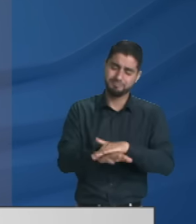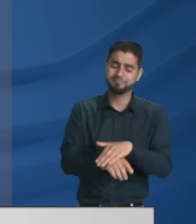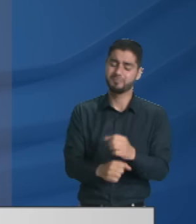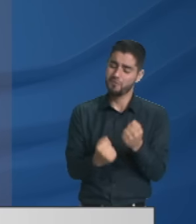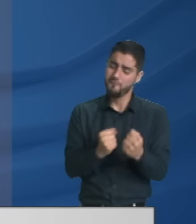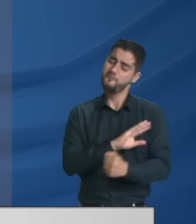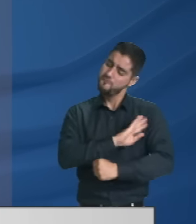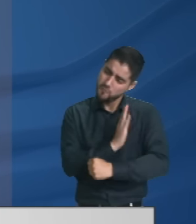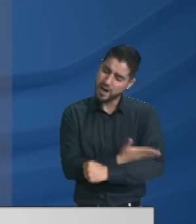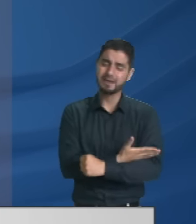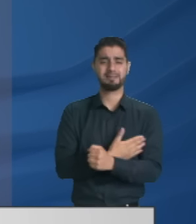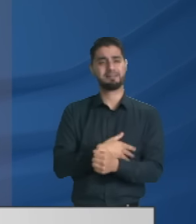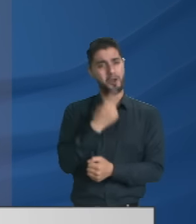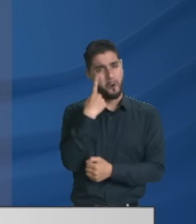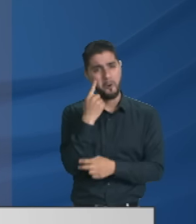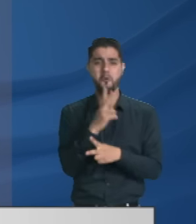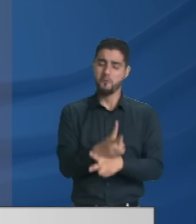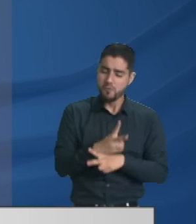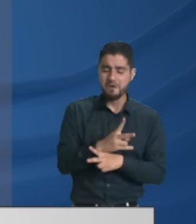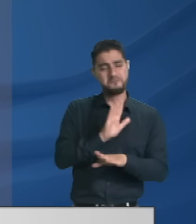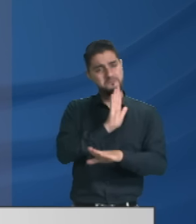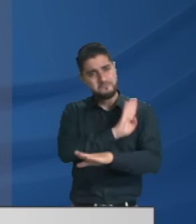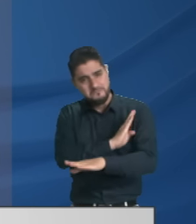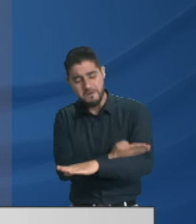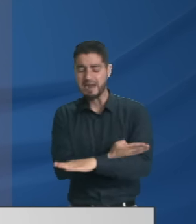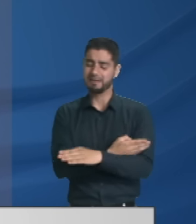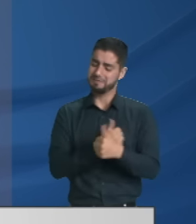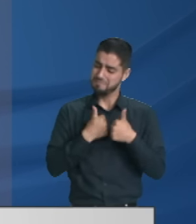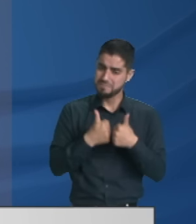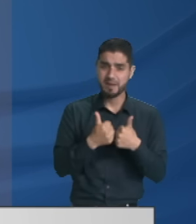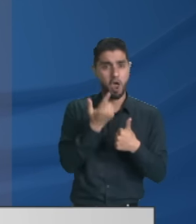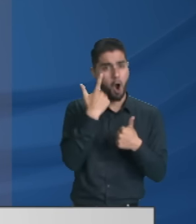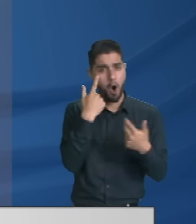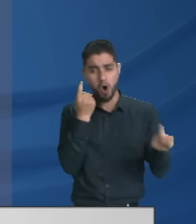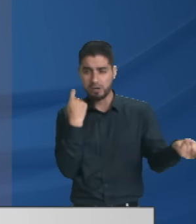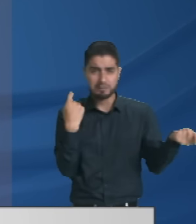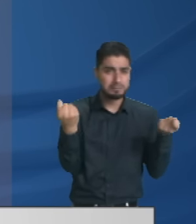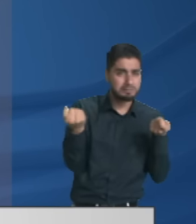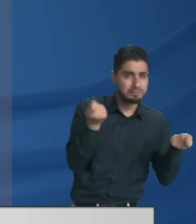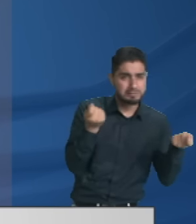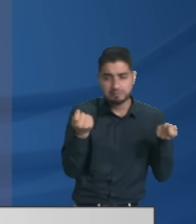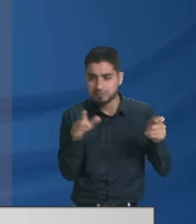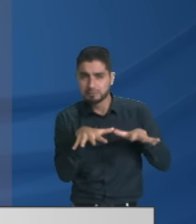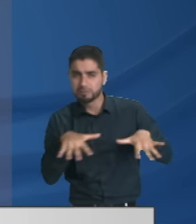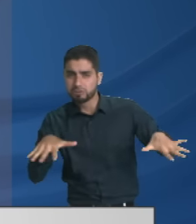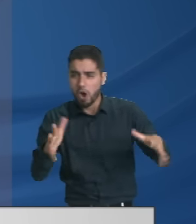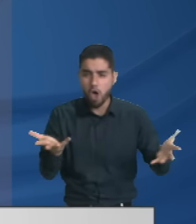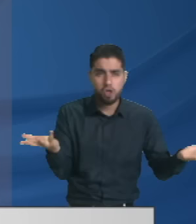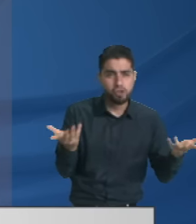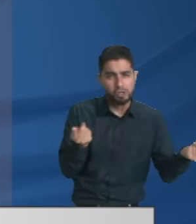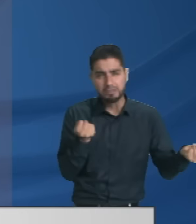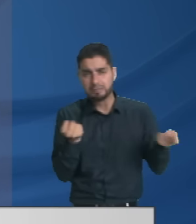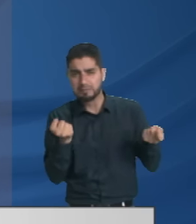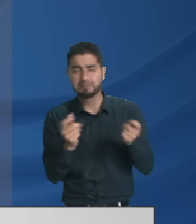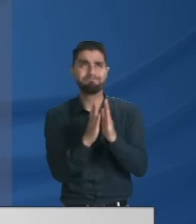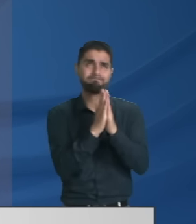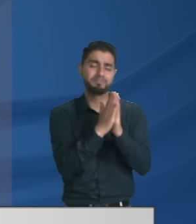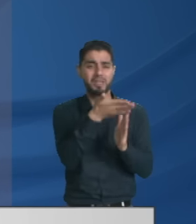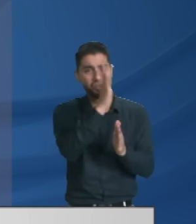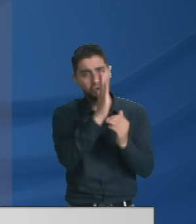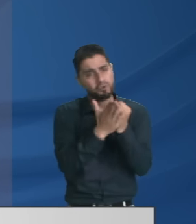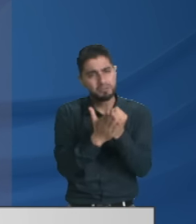fortaleza, sé fuerte, piensa bien los movimientos que vas a hacer, órale mucho a Dios.